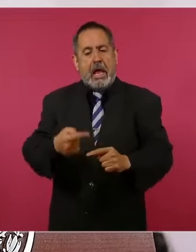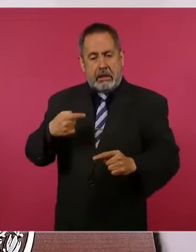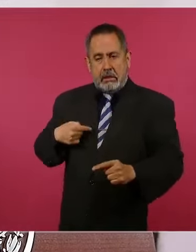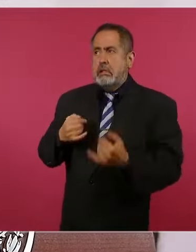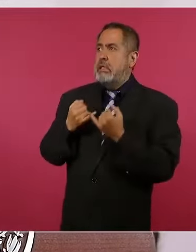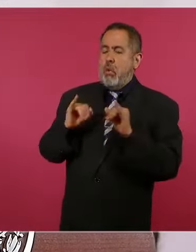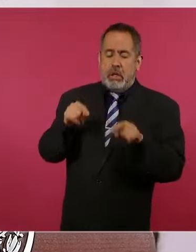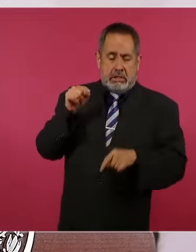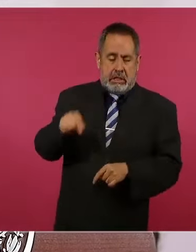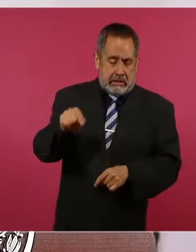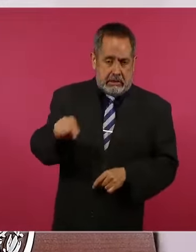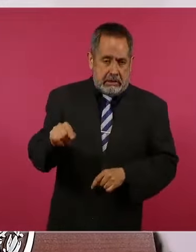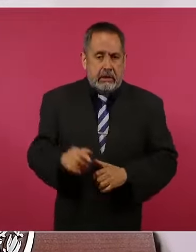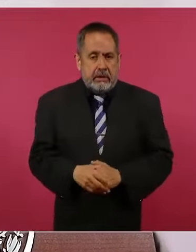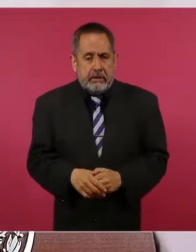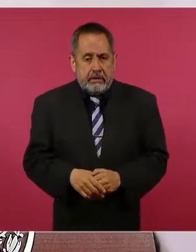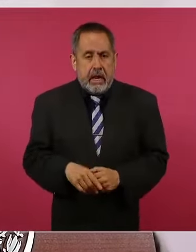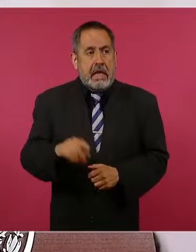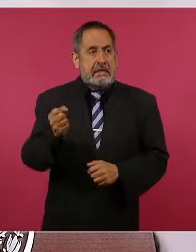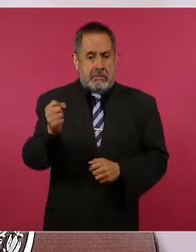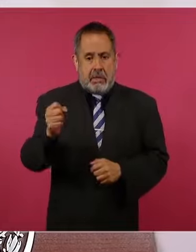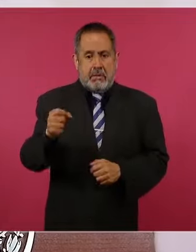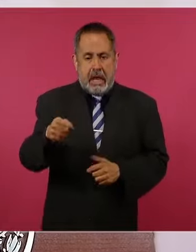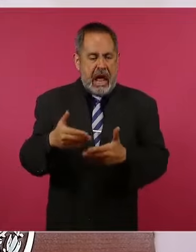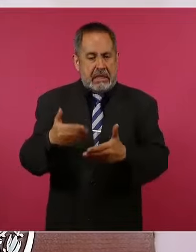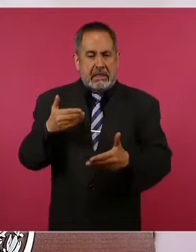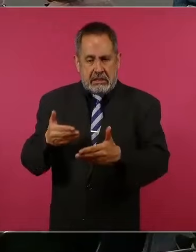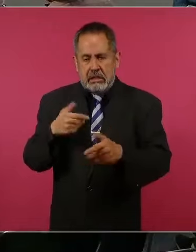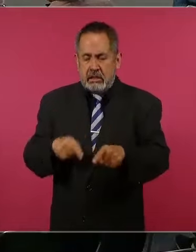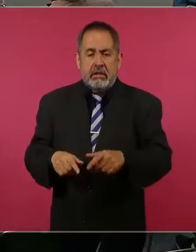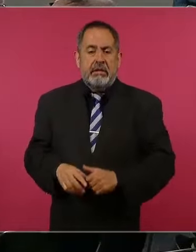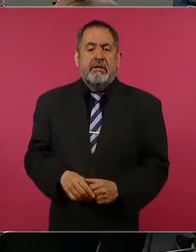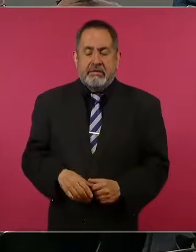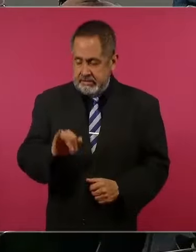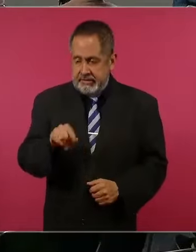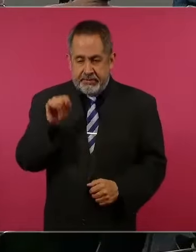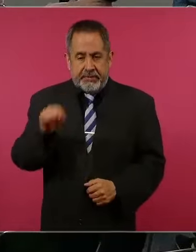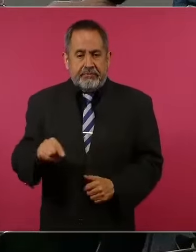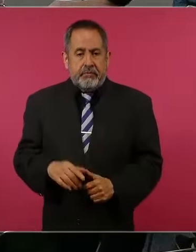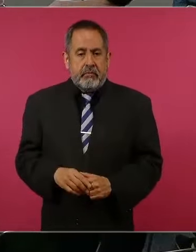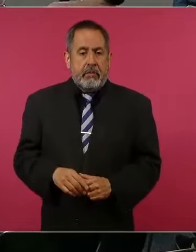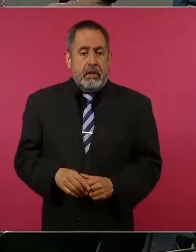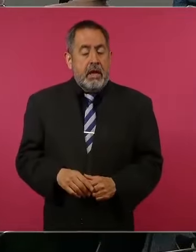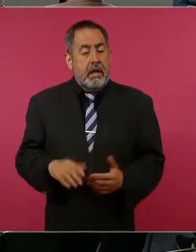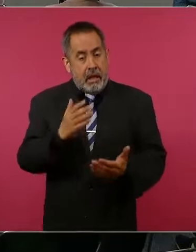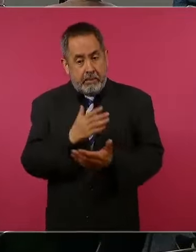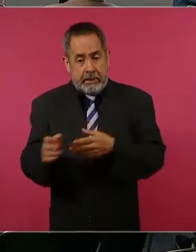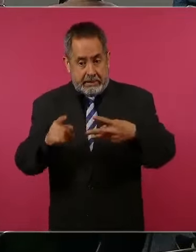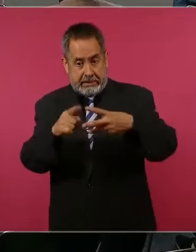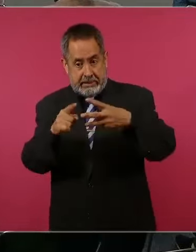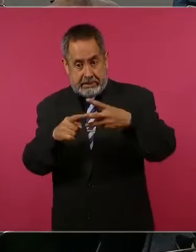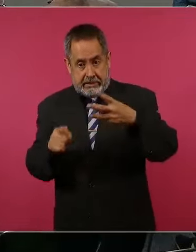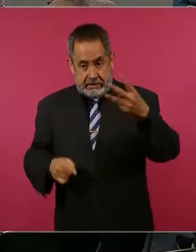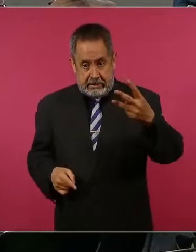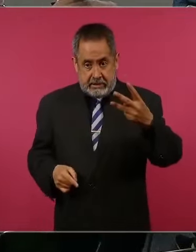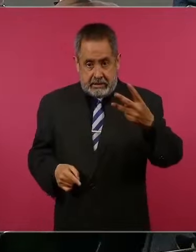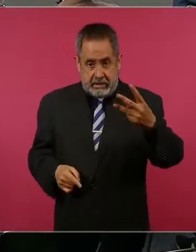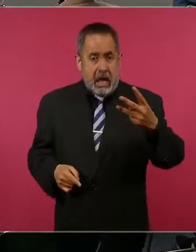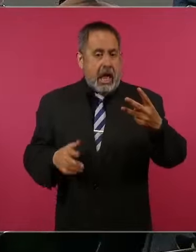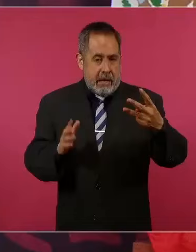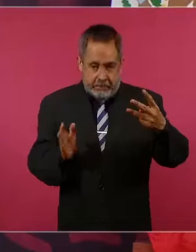concluya nuestro mandato, es septiembre. Sí. Y aparte de estos tres puentes, ya